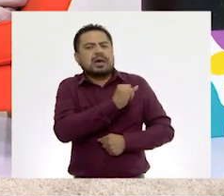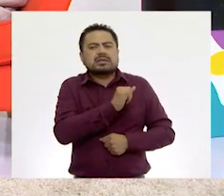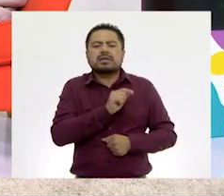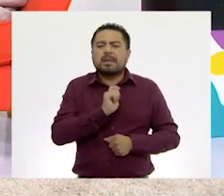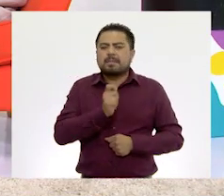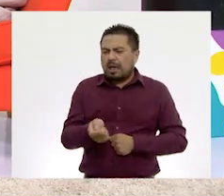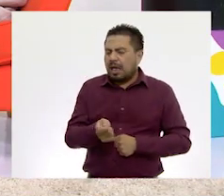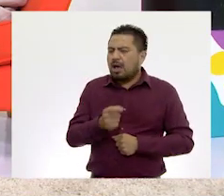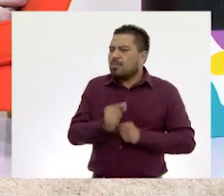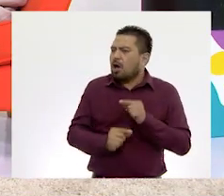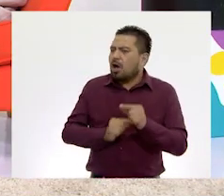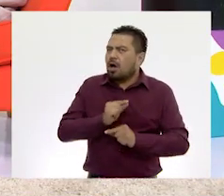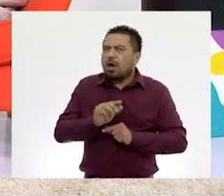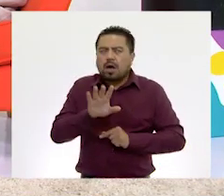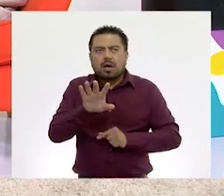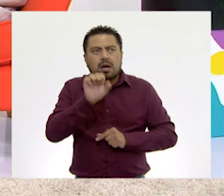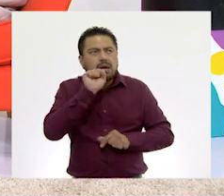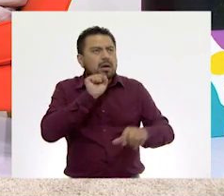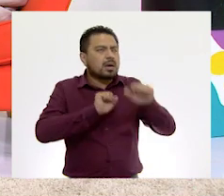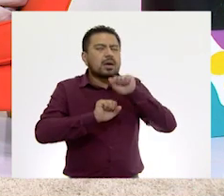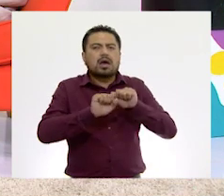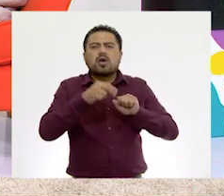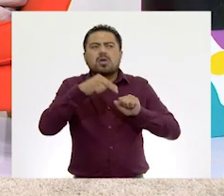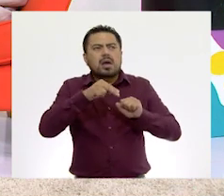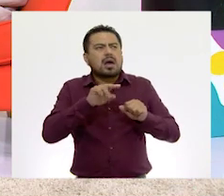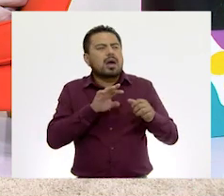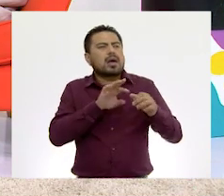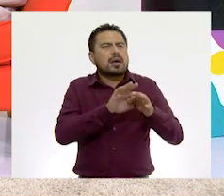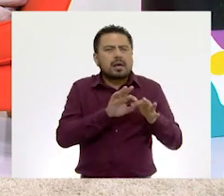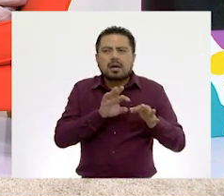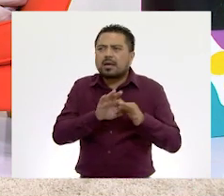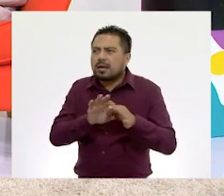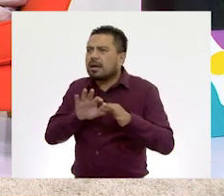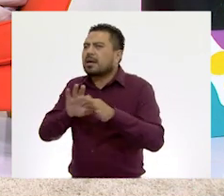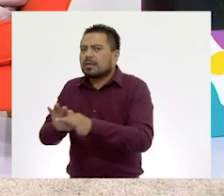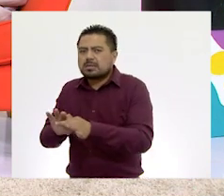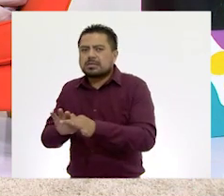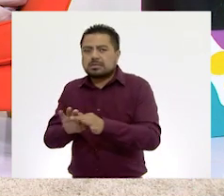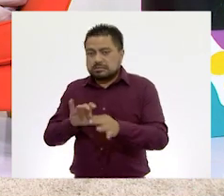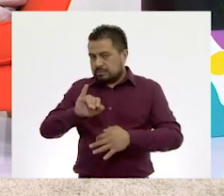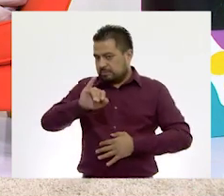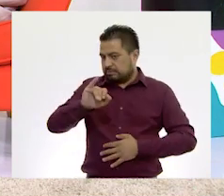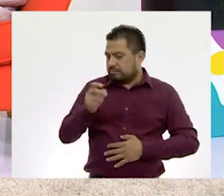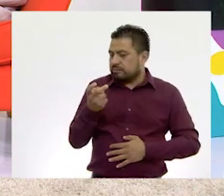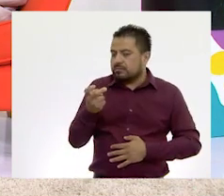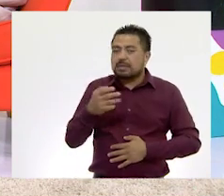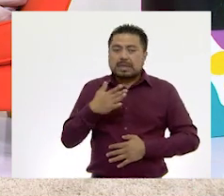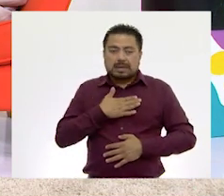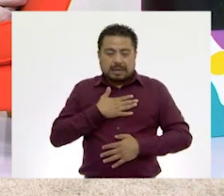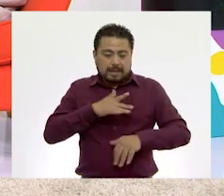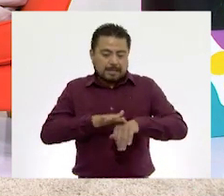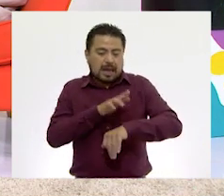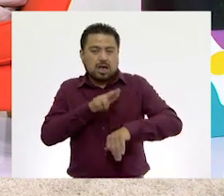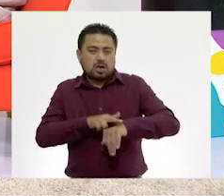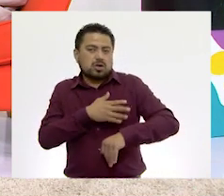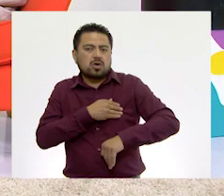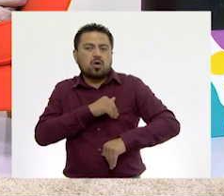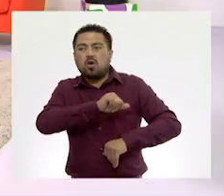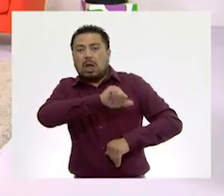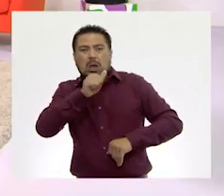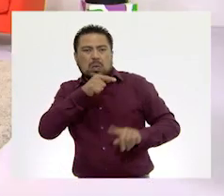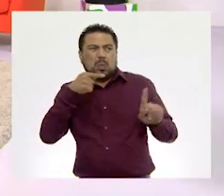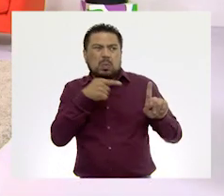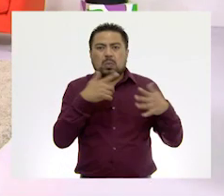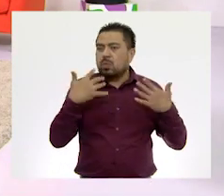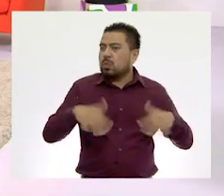un significado poco a poco, sabe que eso tiene un nombre, ¿no? Va a ir asociándolo. Exacto. Y con mi niña la mayor, pues es otro reto,